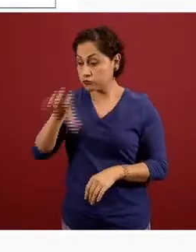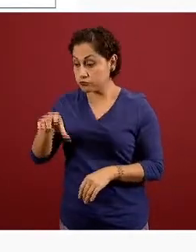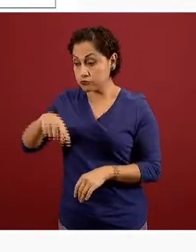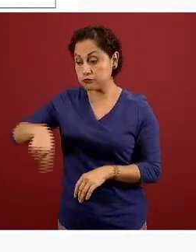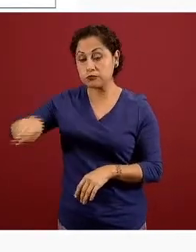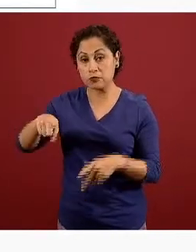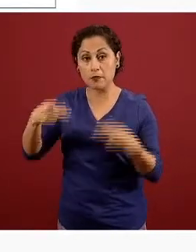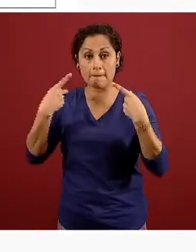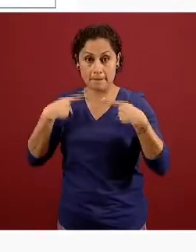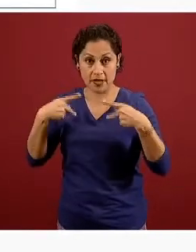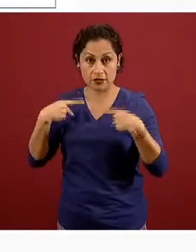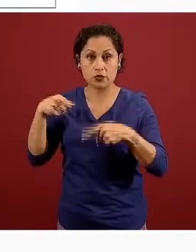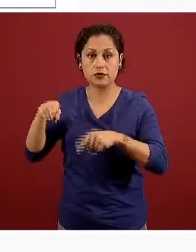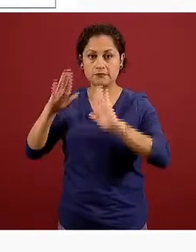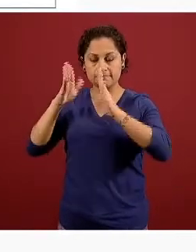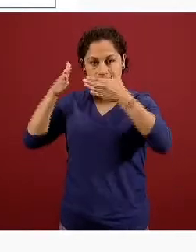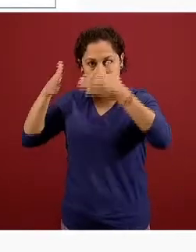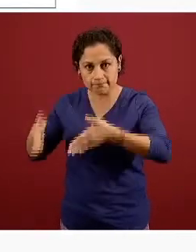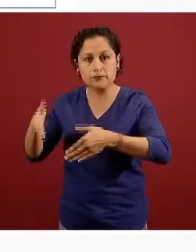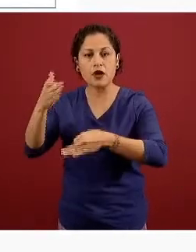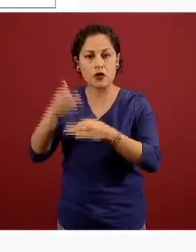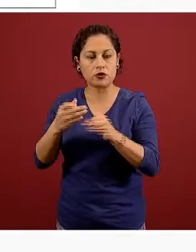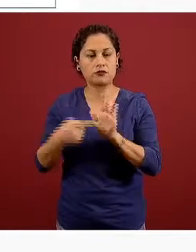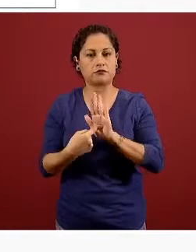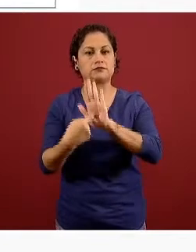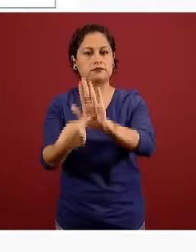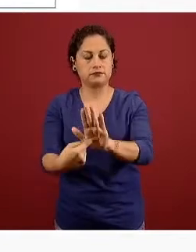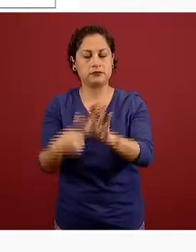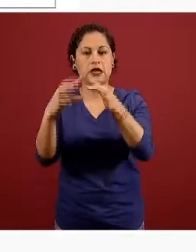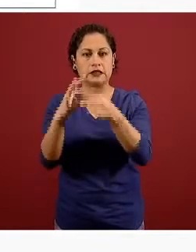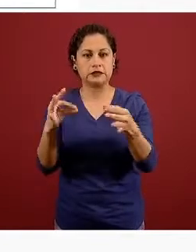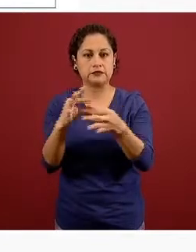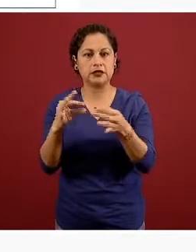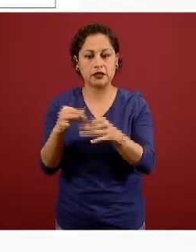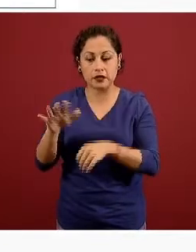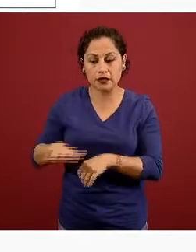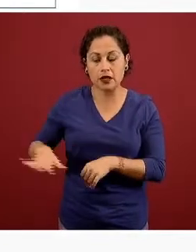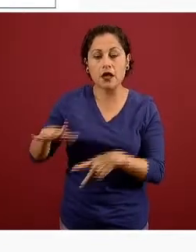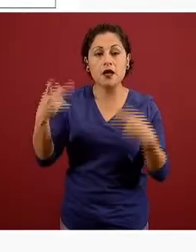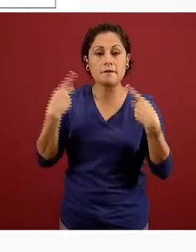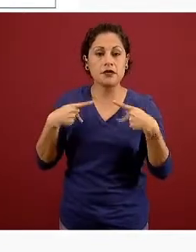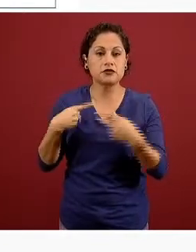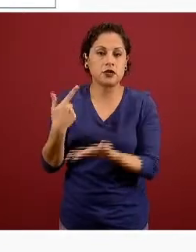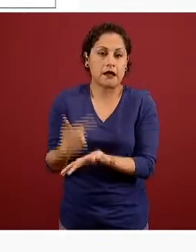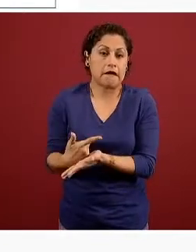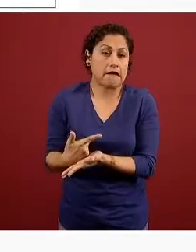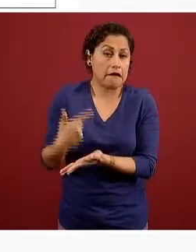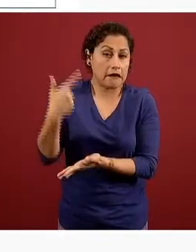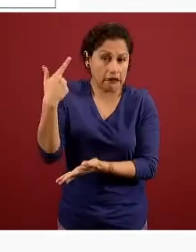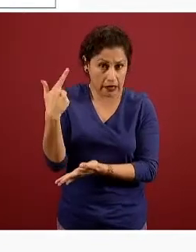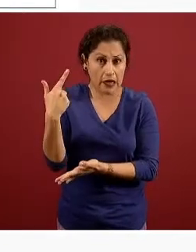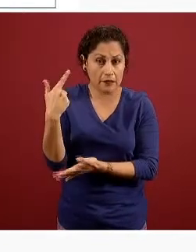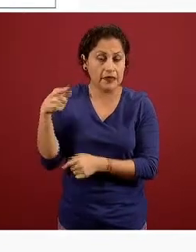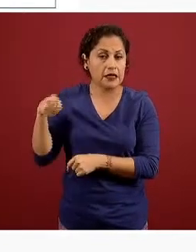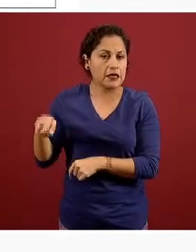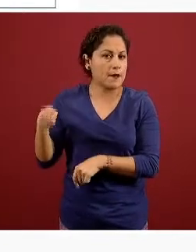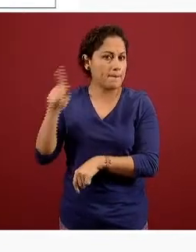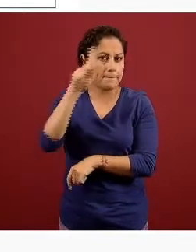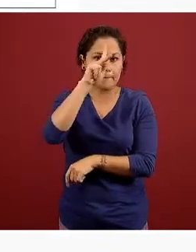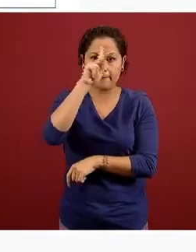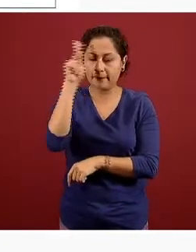quiero enfatizar, es la de los pacientes en estado crítico. Son los pacientes más